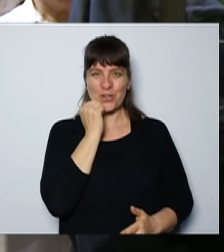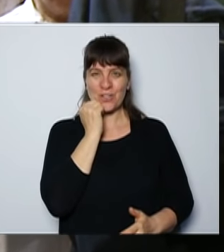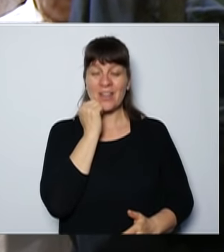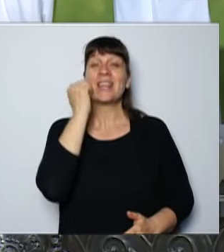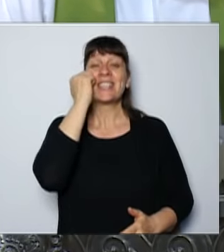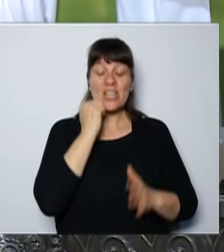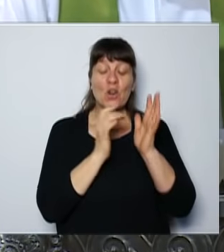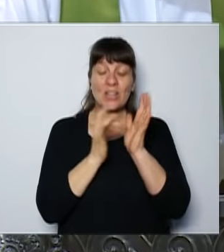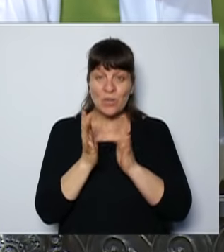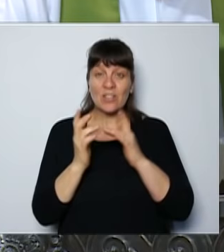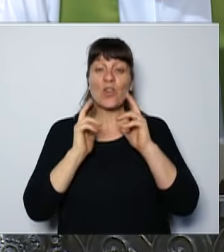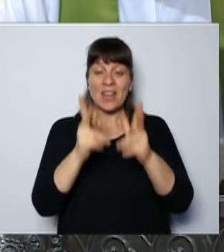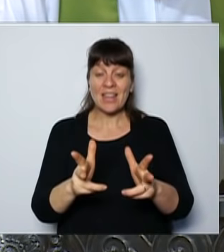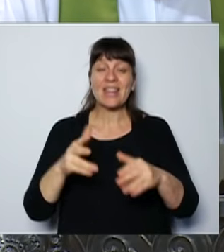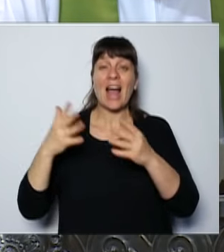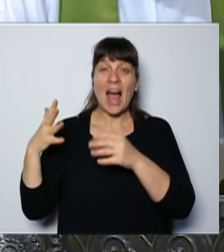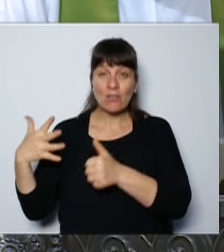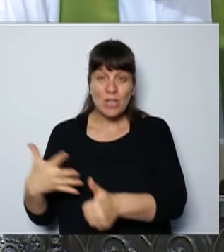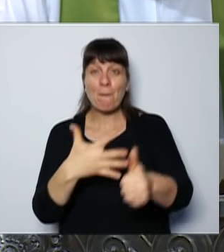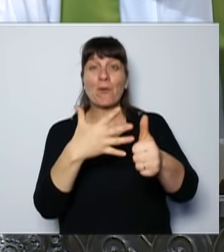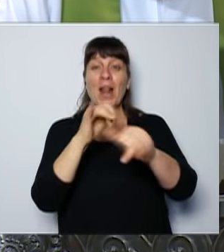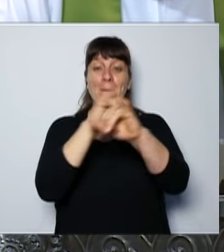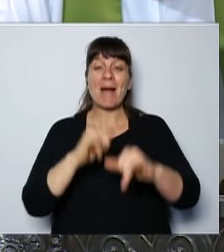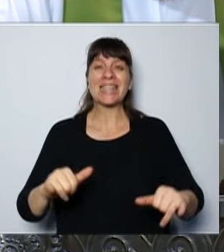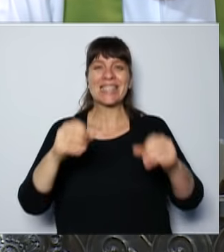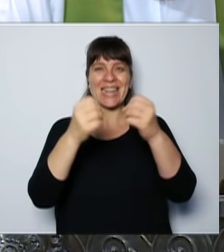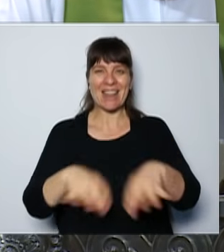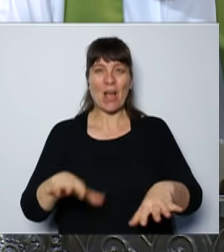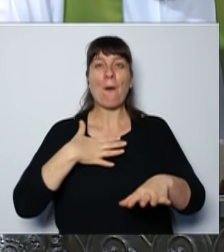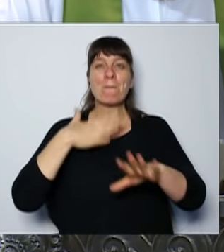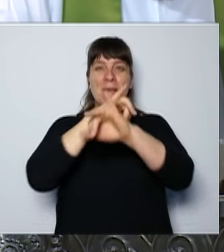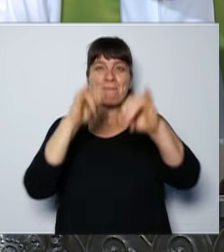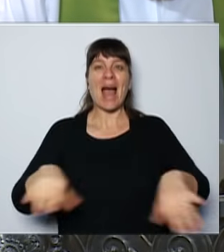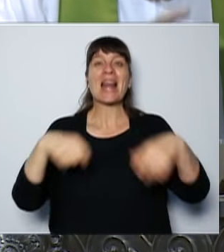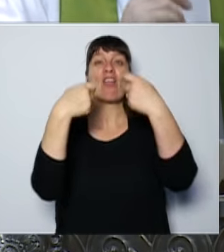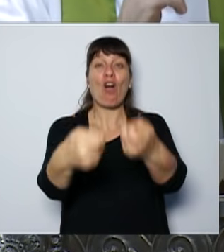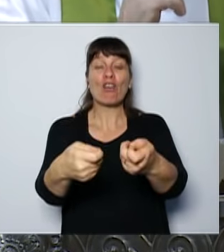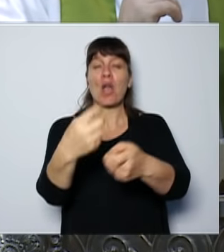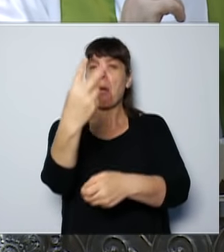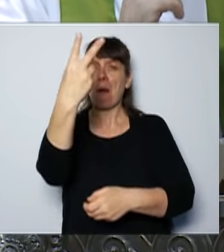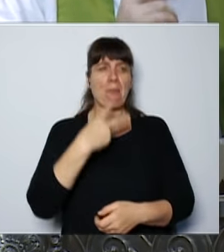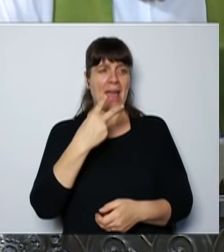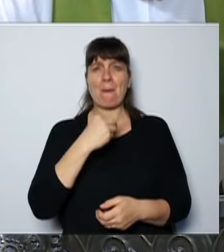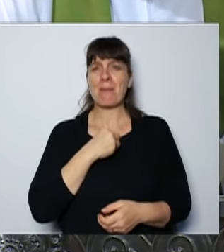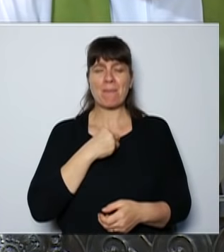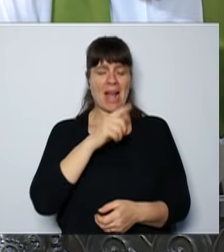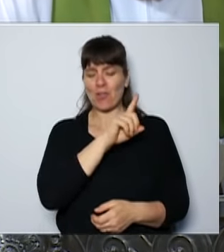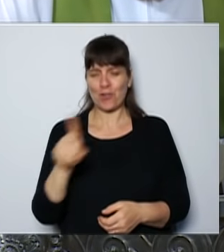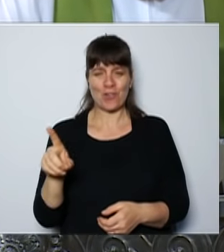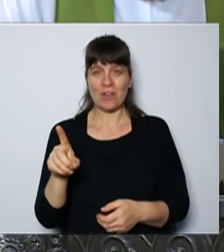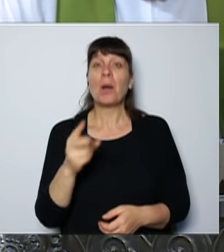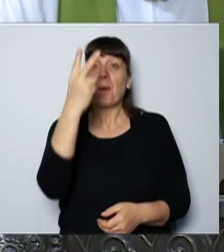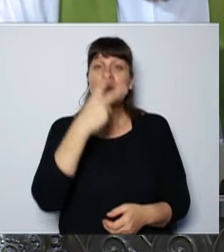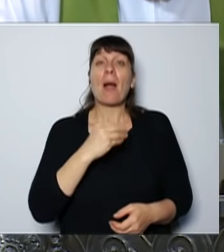Señor Jesucristo, que dijiste a tus apóstoles: la paz les dejo, mi paz les doy. No tengas en cuenta